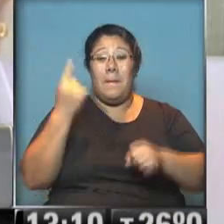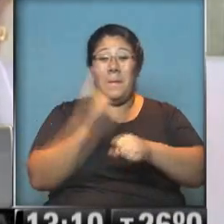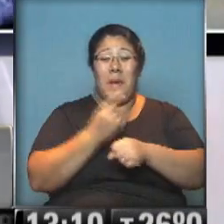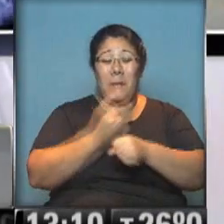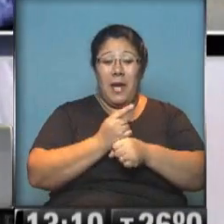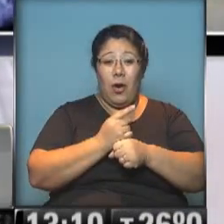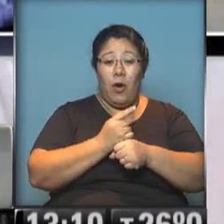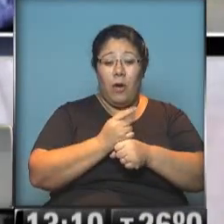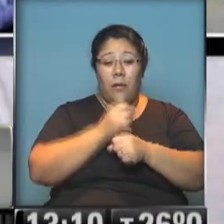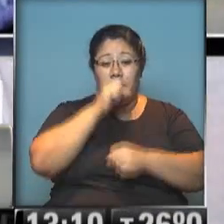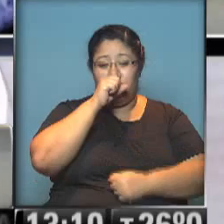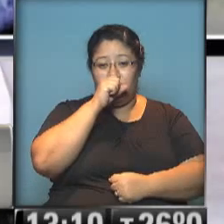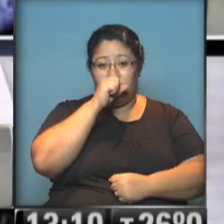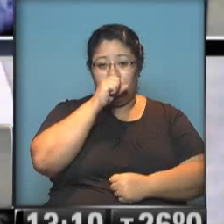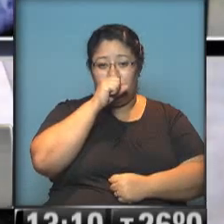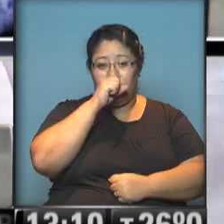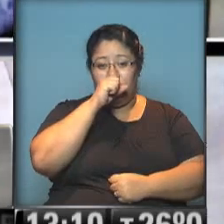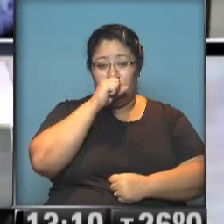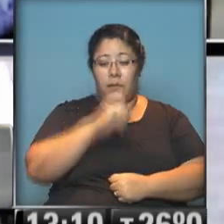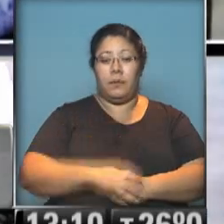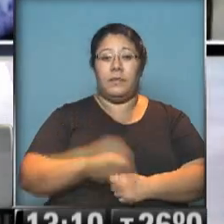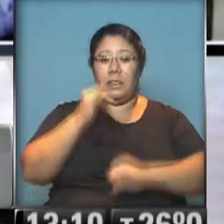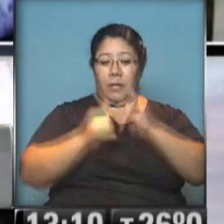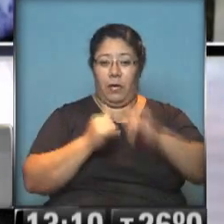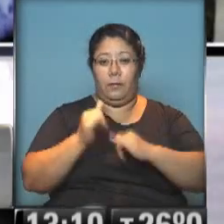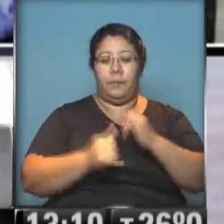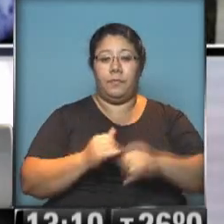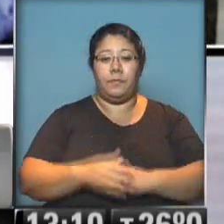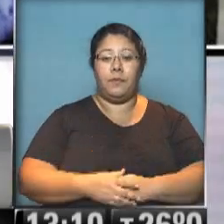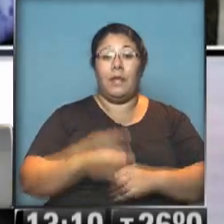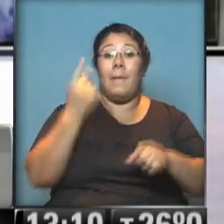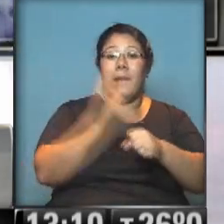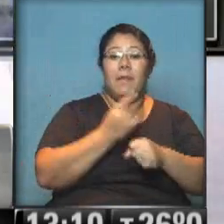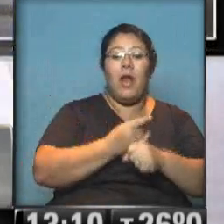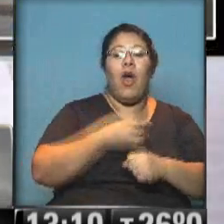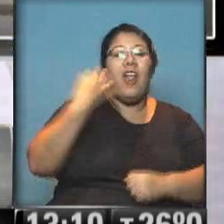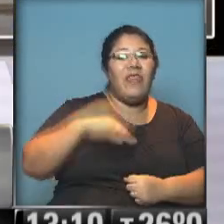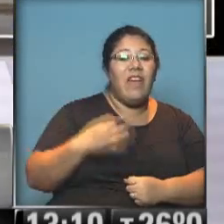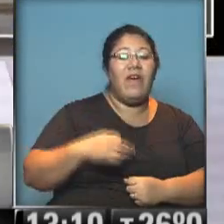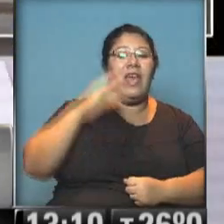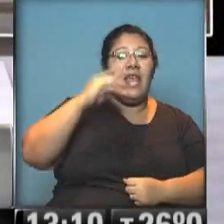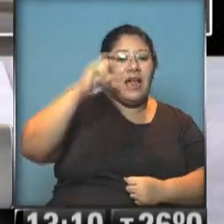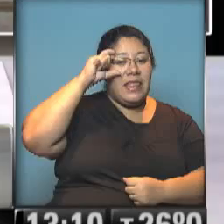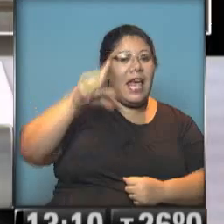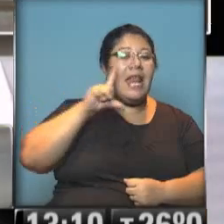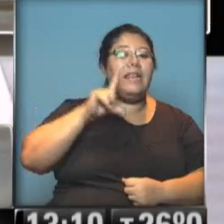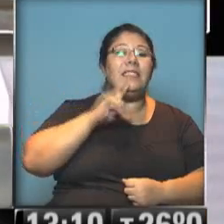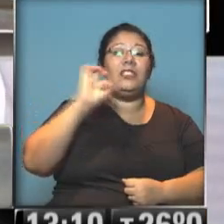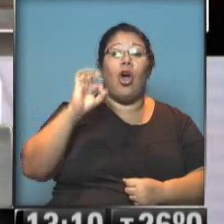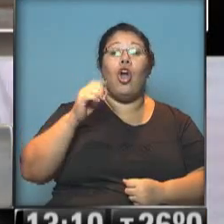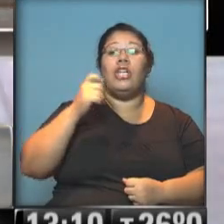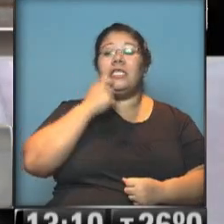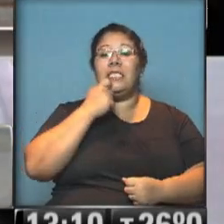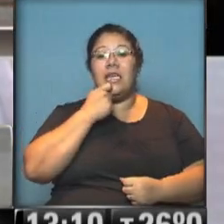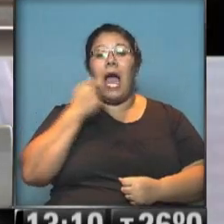y después viene la subjetividad de paso explicar primero tiene que haber un hecho delictivo después vemos si es con dolo es decir con intención si es